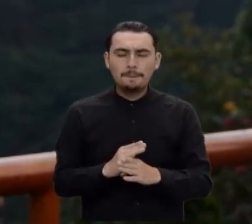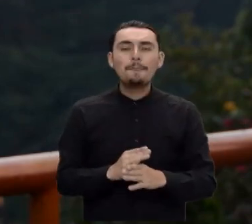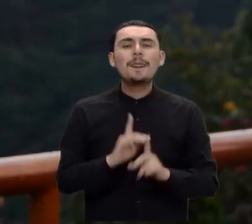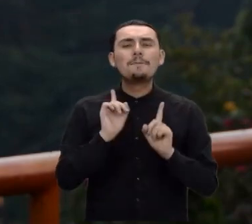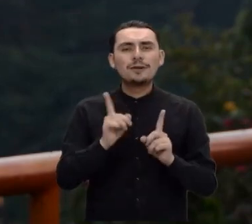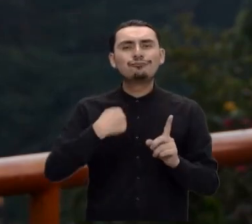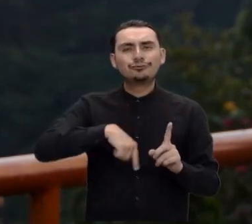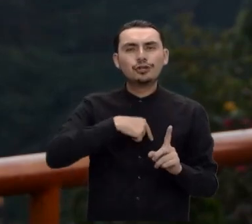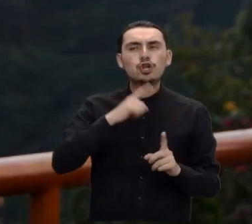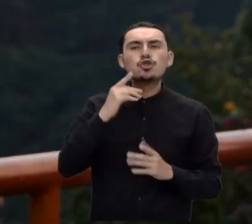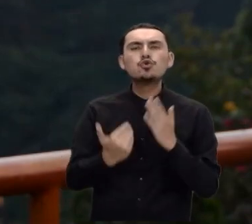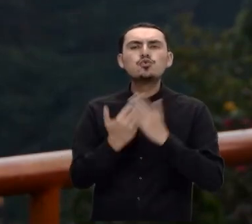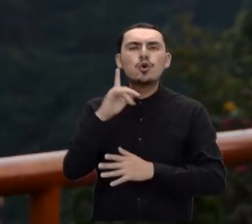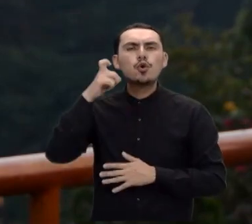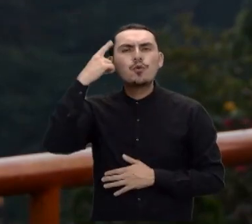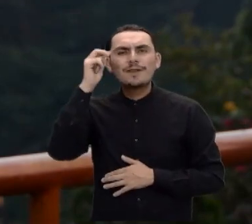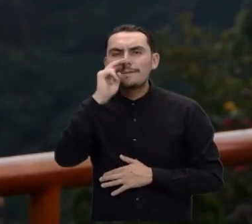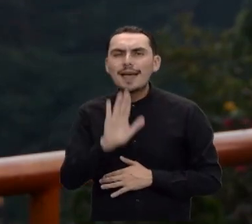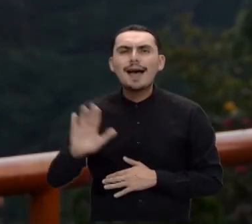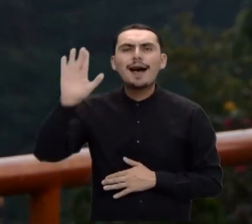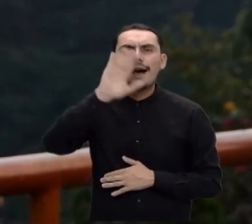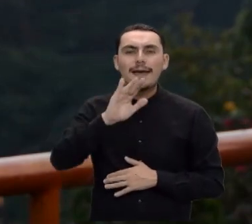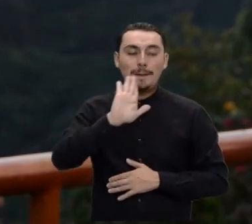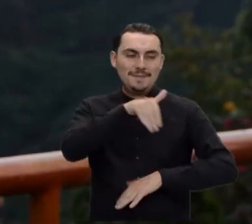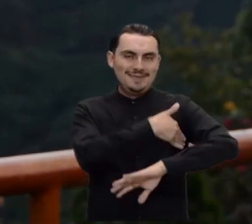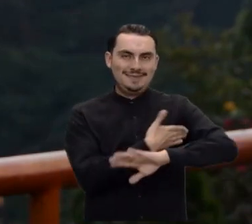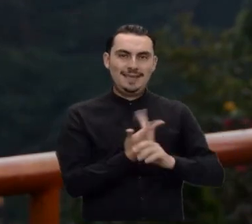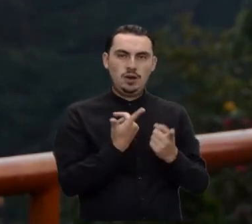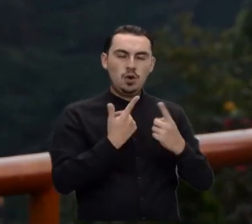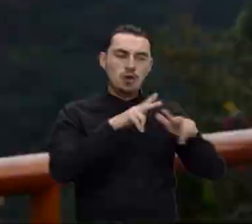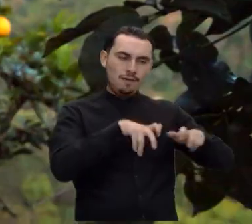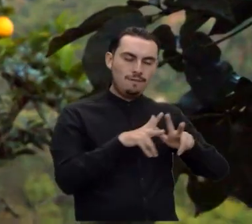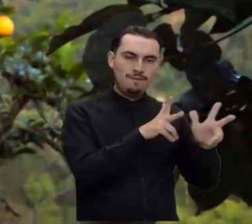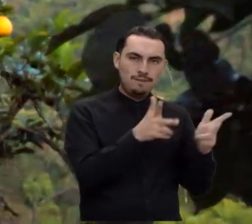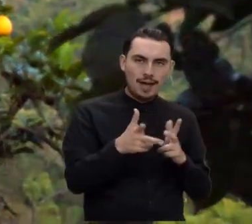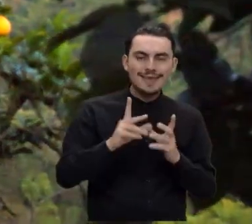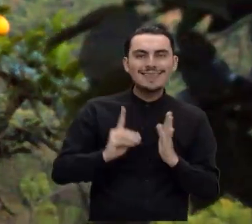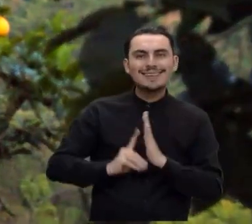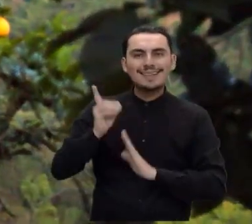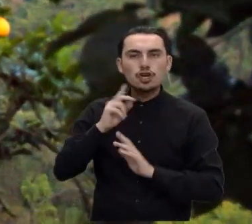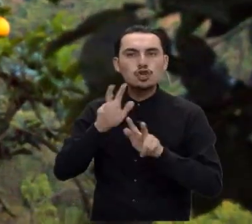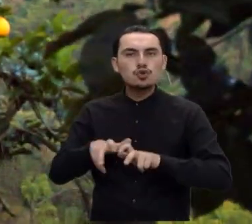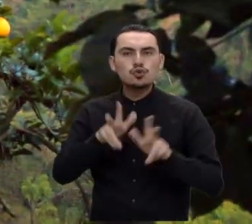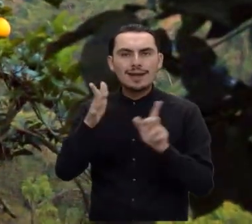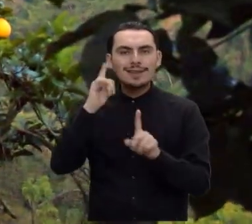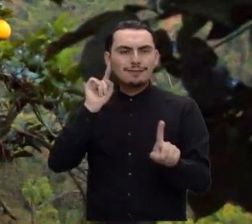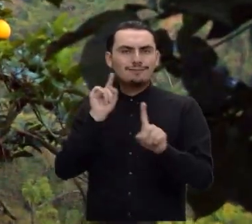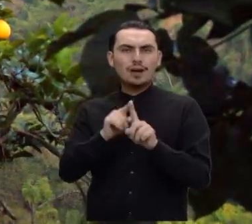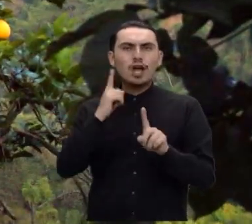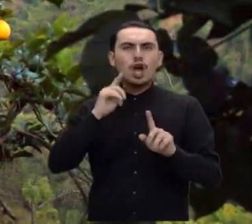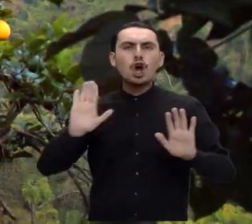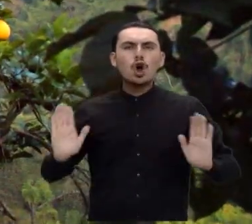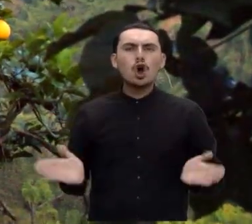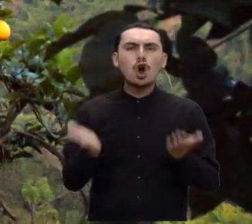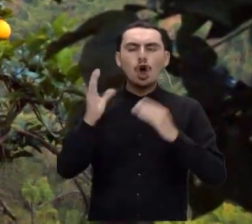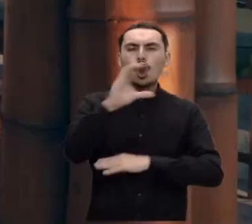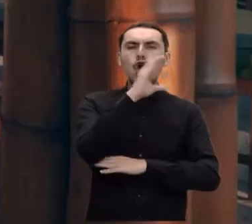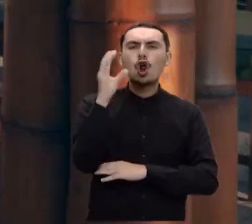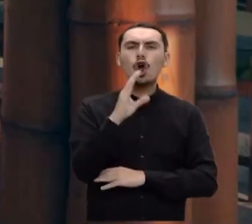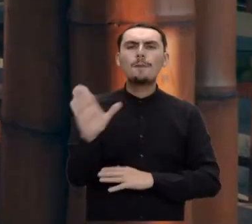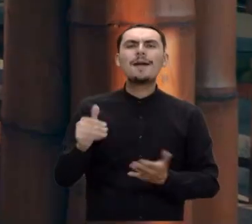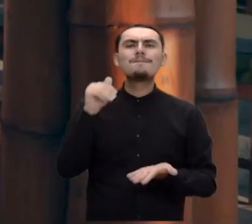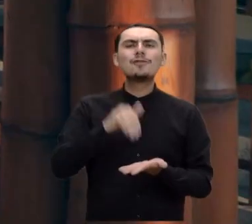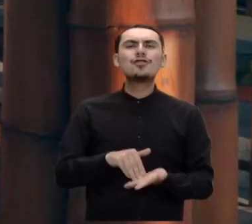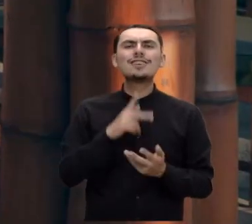fitosanitaria, la apuesta del nuevo gobierno nacional, la apuesta del Ministerio de Agricultura y Desarrollo Rural, de entender cómo Colombia es una potencia agroalimentaria y